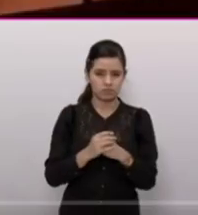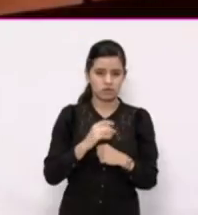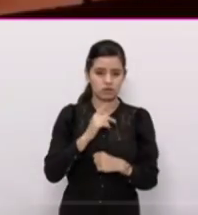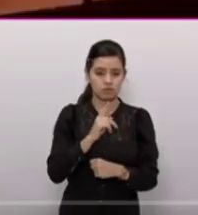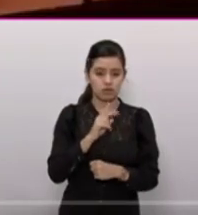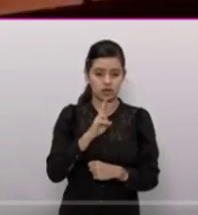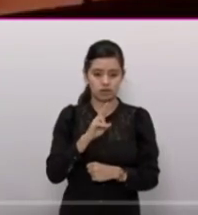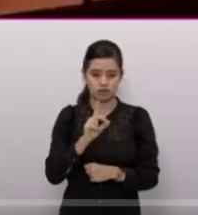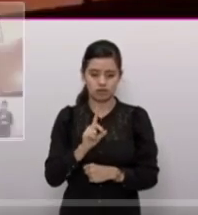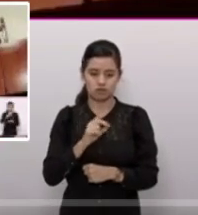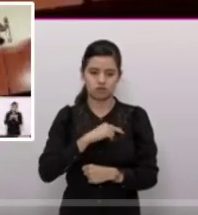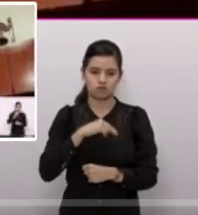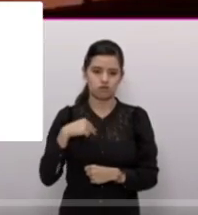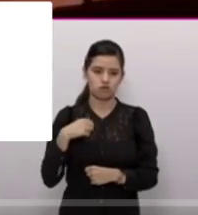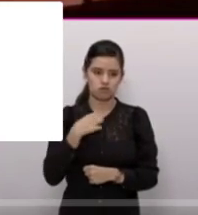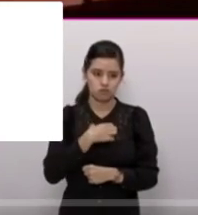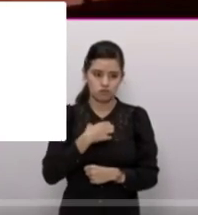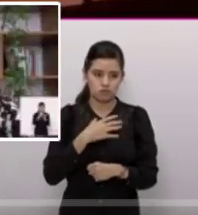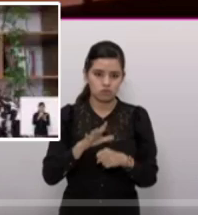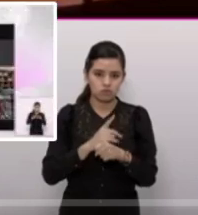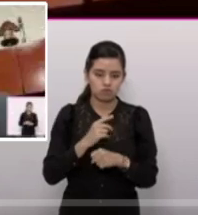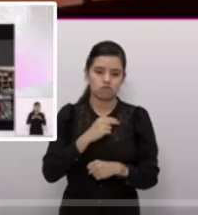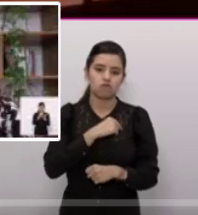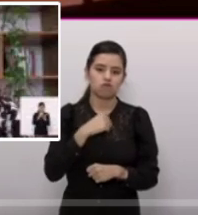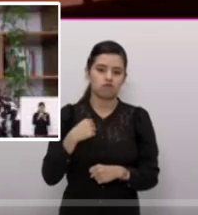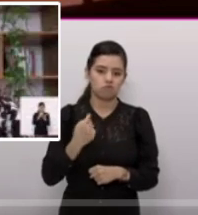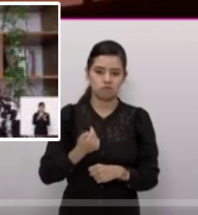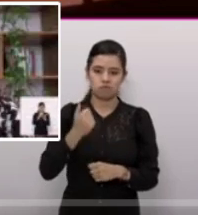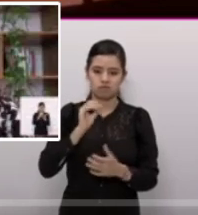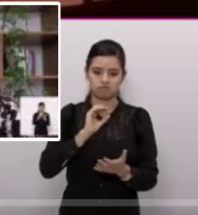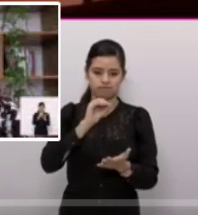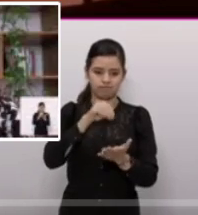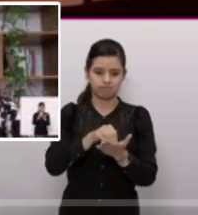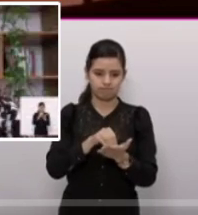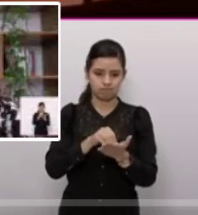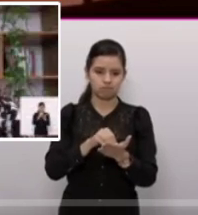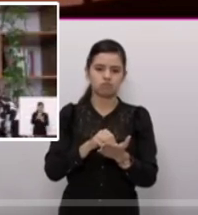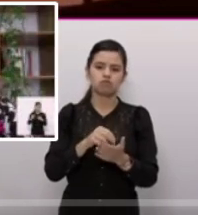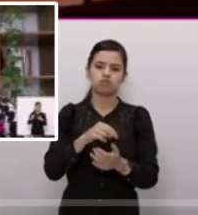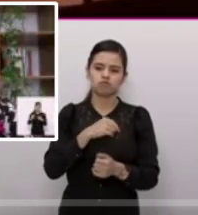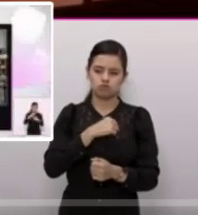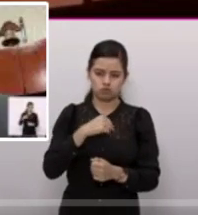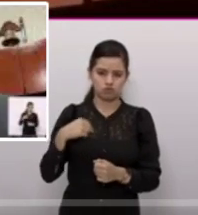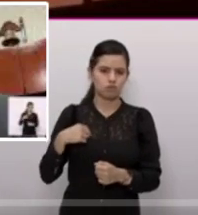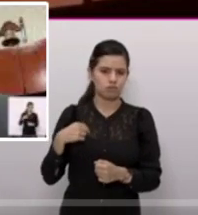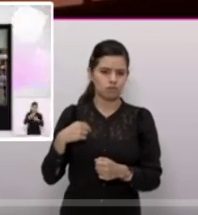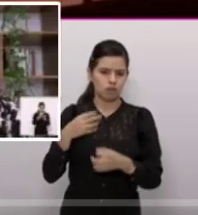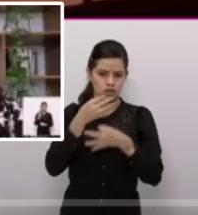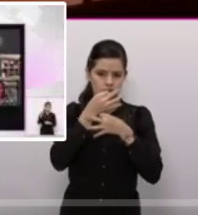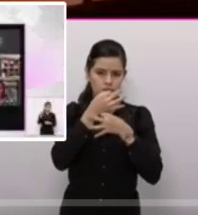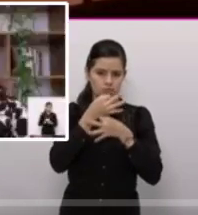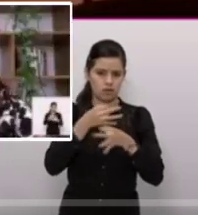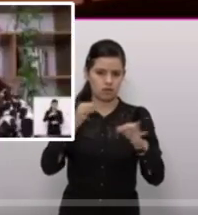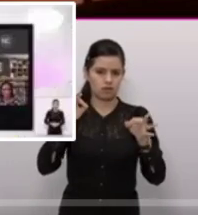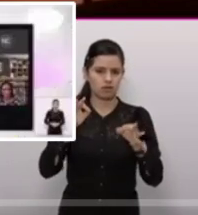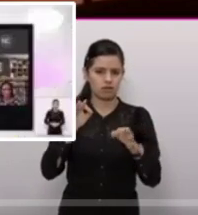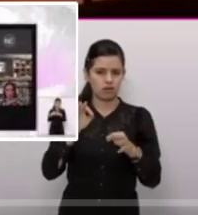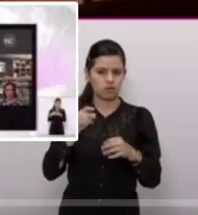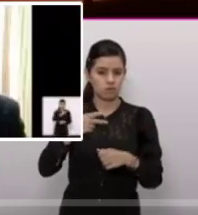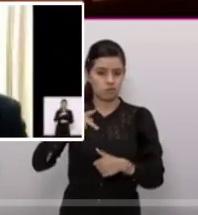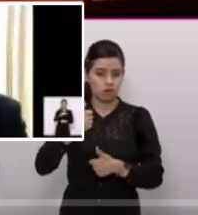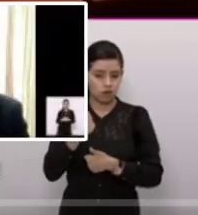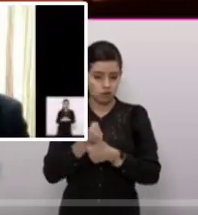el PRD, porque hemos sido pioneros en hacer propias estas banderas y acompañar estas luchas por